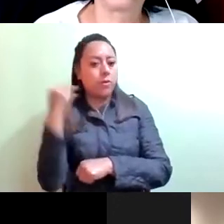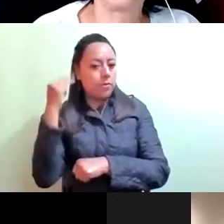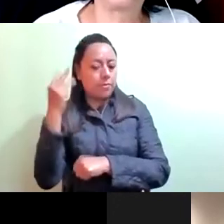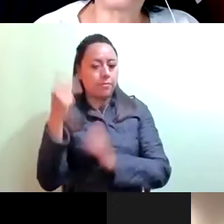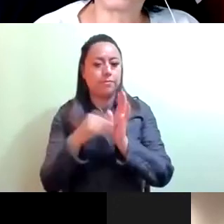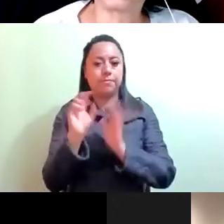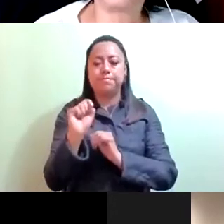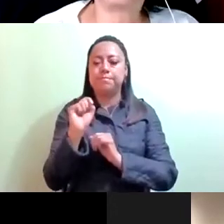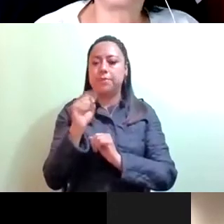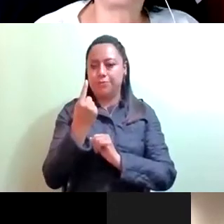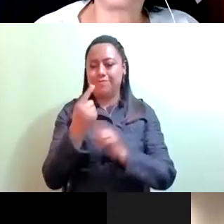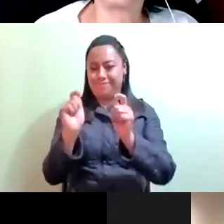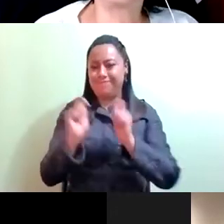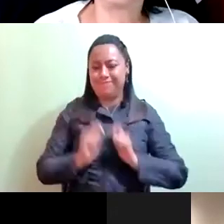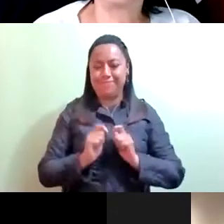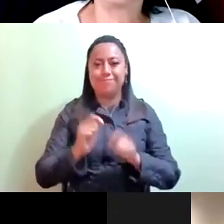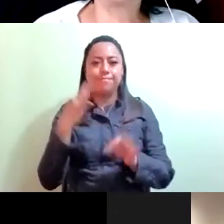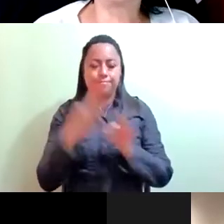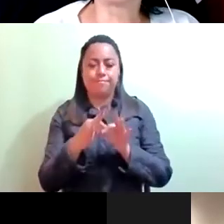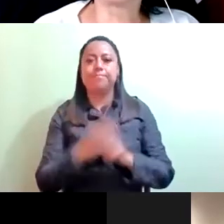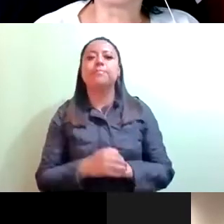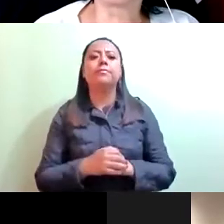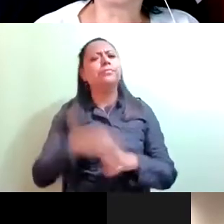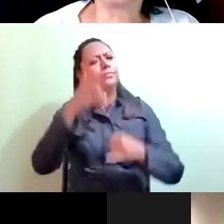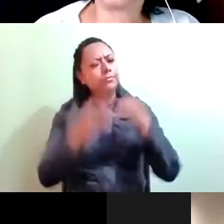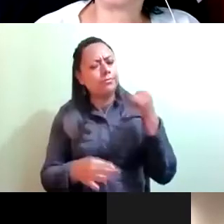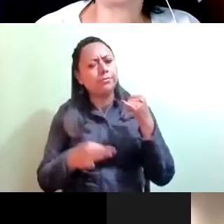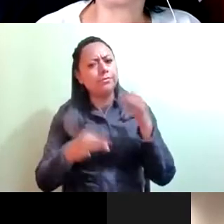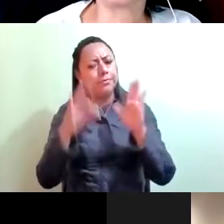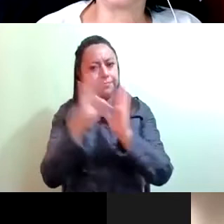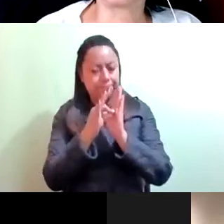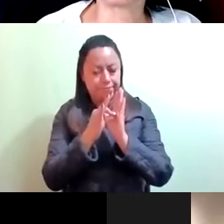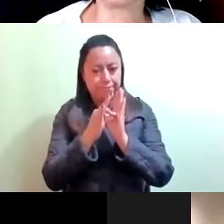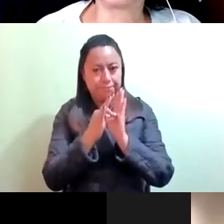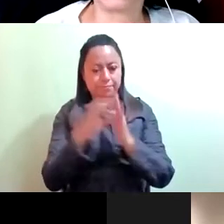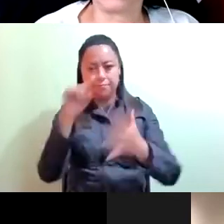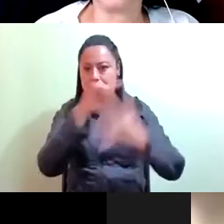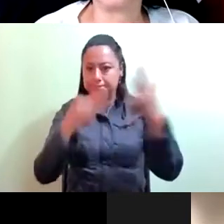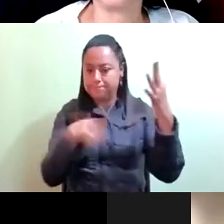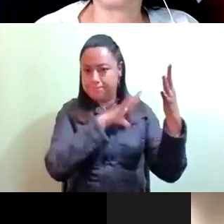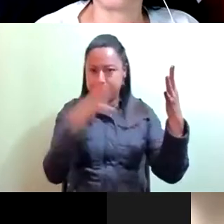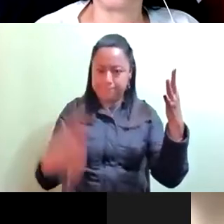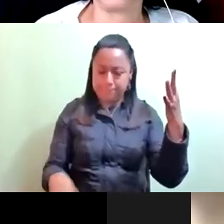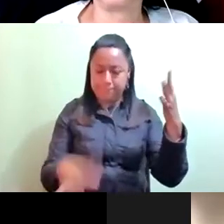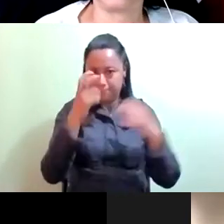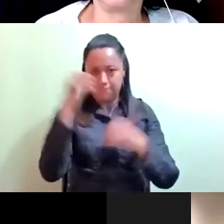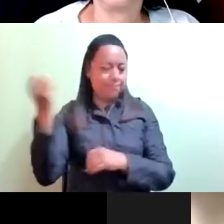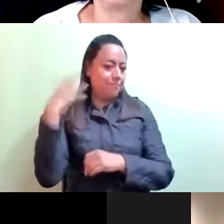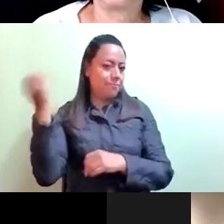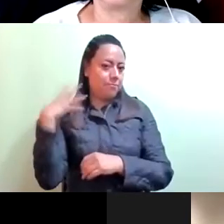Muchas gracias, Secretario El último punto del orden del día es el relativo a los asuntos generales de esta conferencia